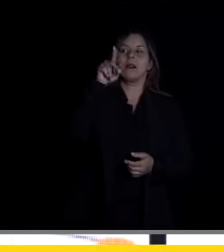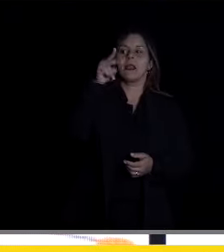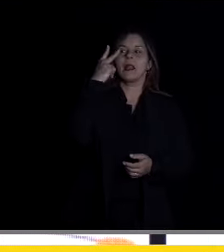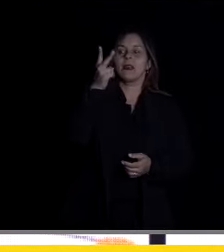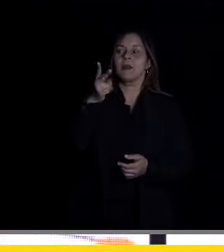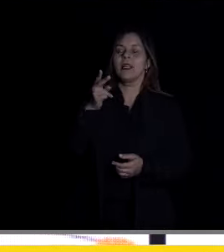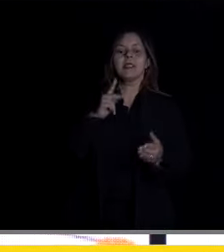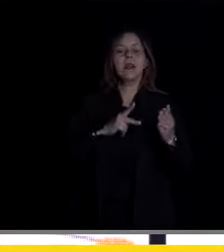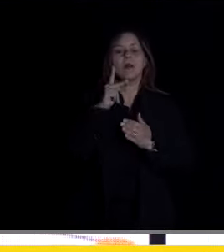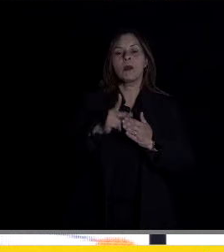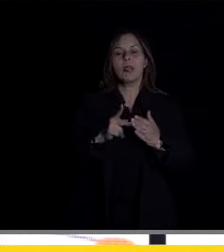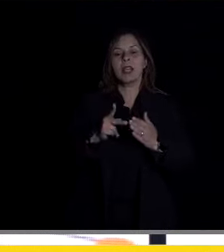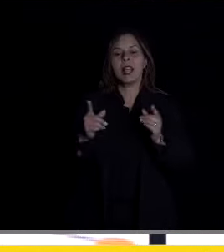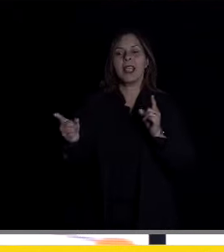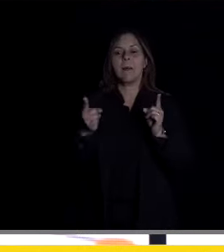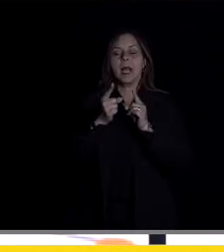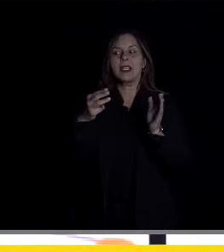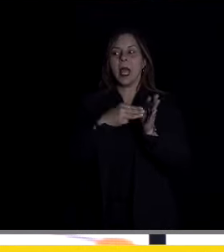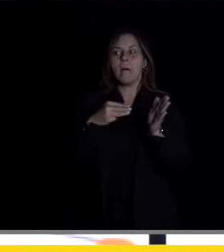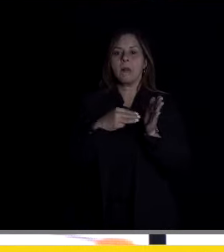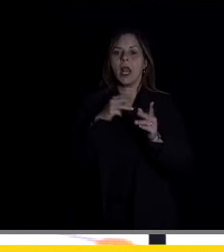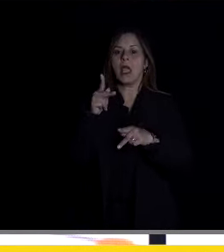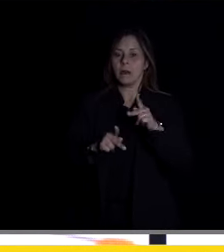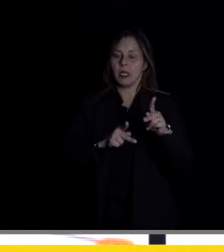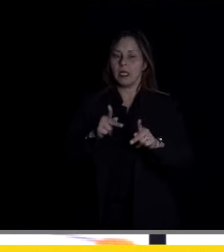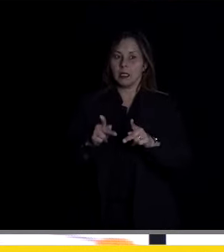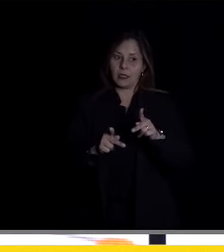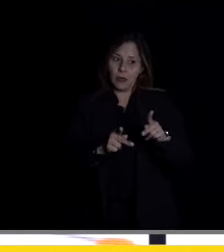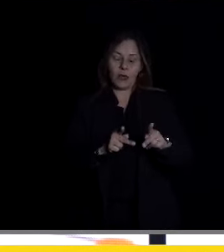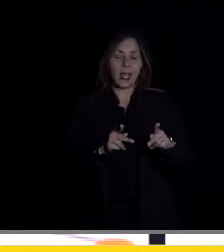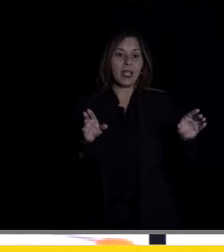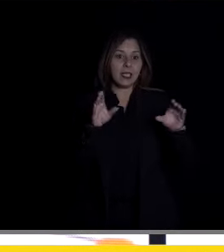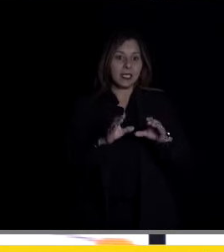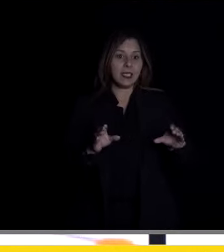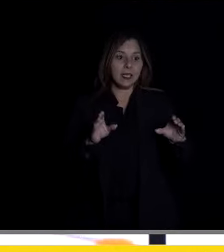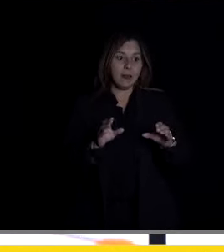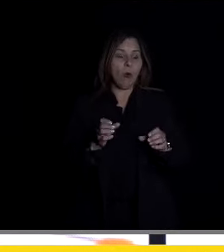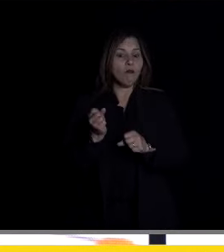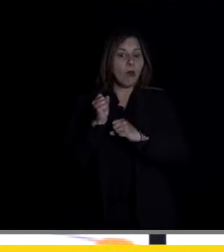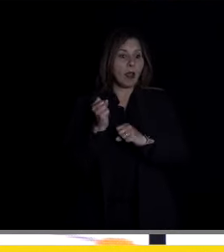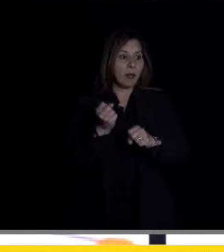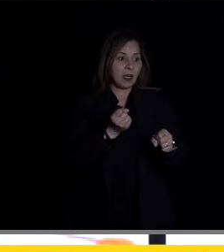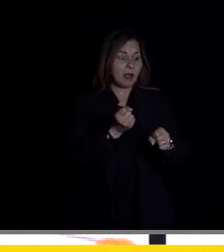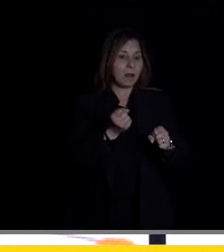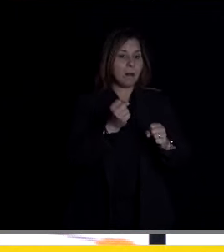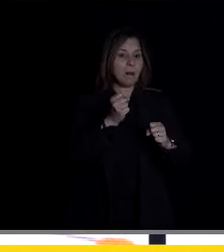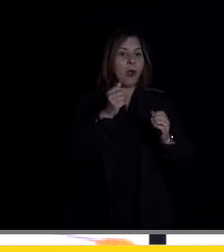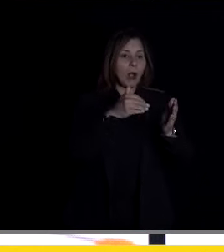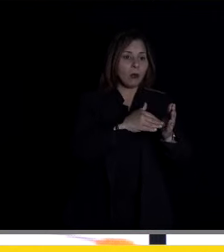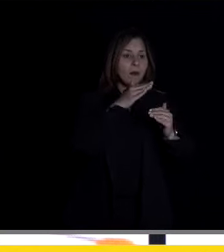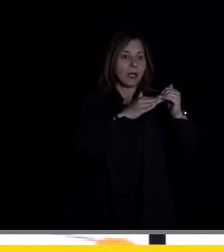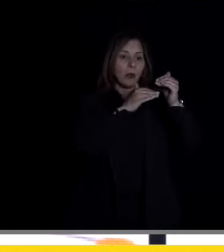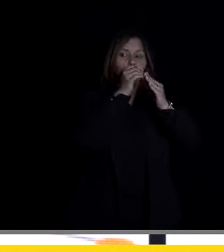Ese programa de masificación impacta a miles de personas y recientemente creamos una unidad de béisbol para renovar 32 parques y reenfocar este deporte.